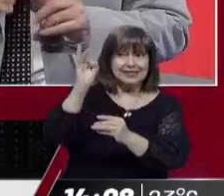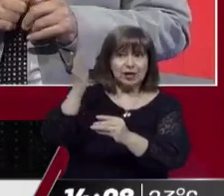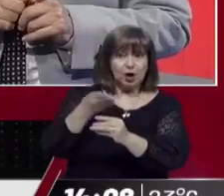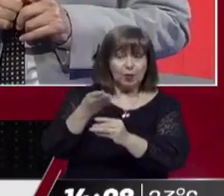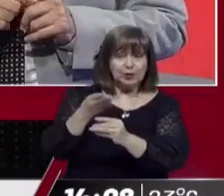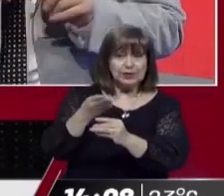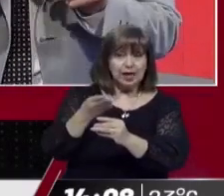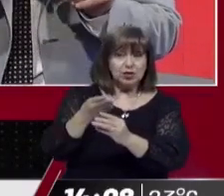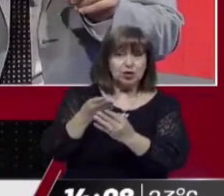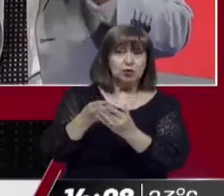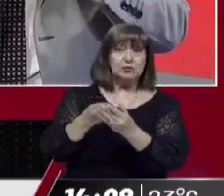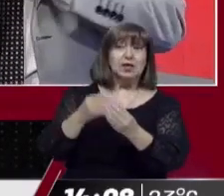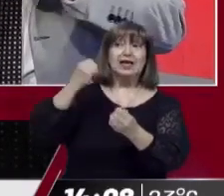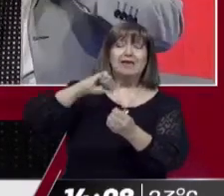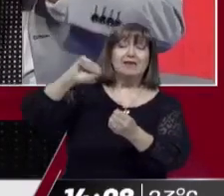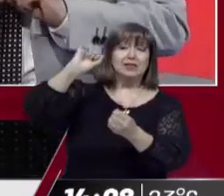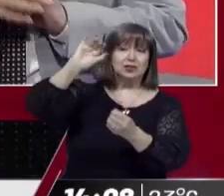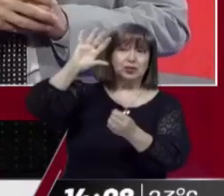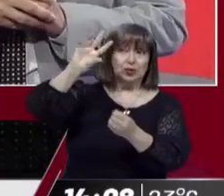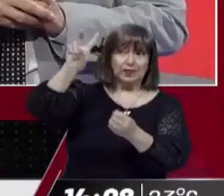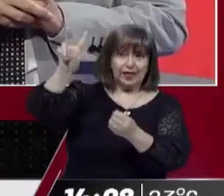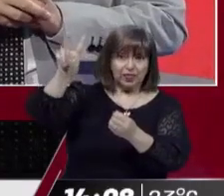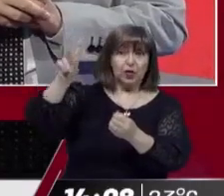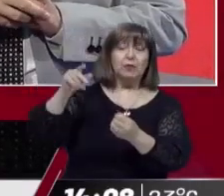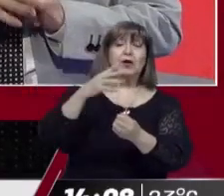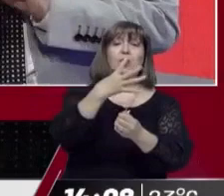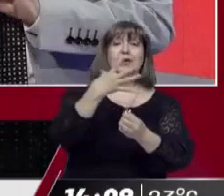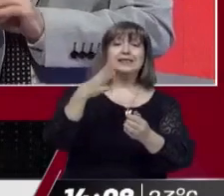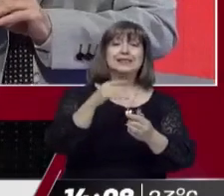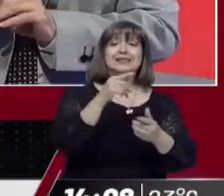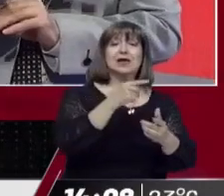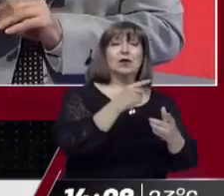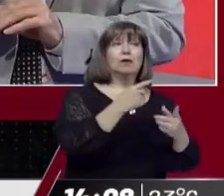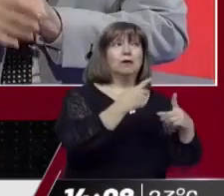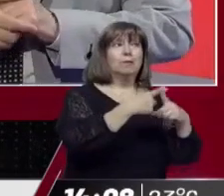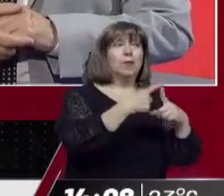inflación 52% en esa en ese